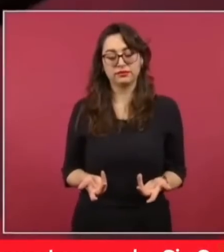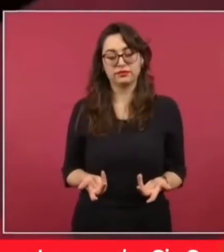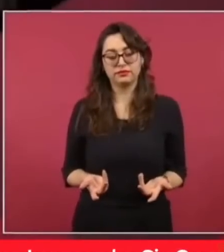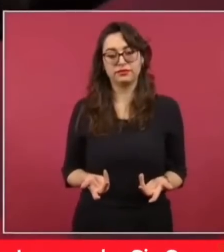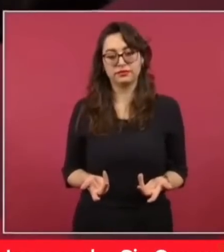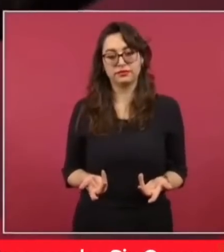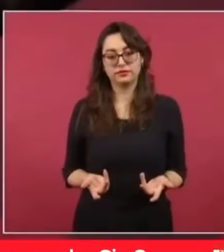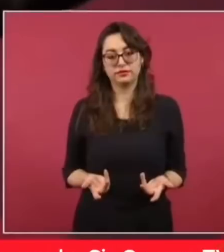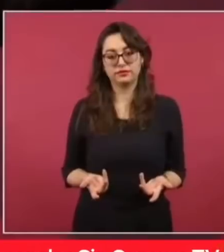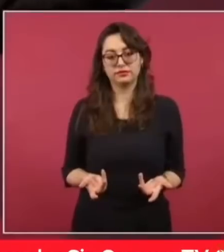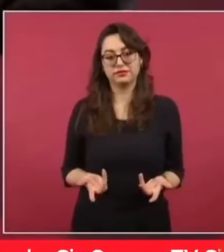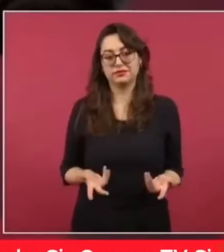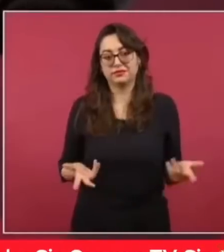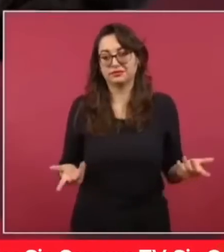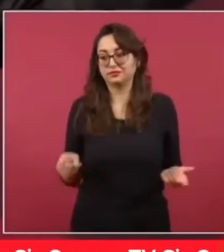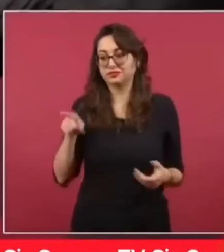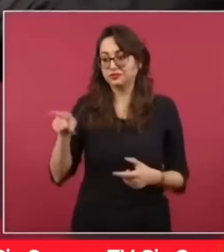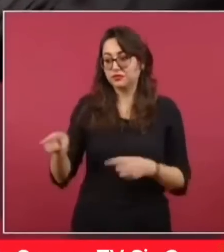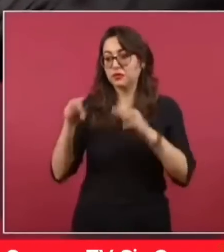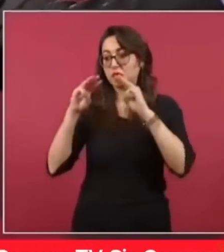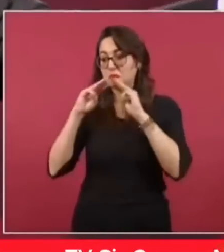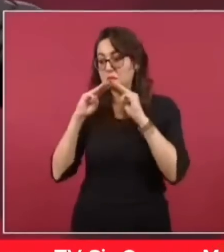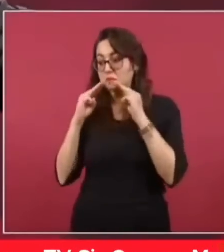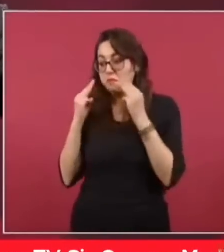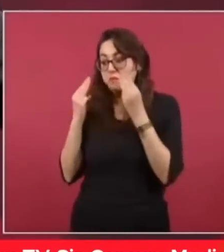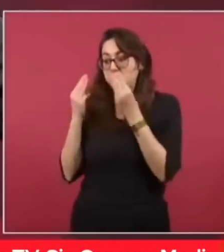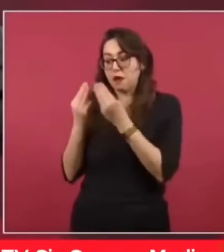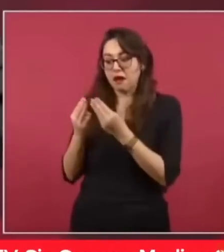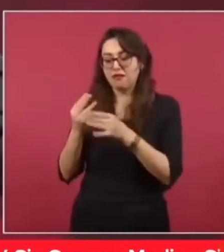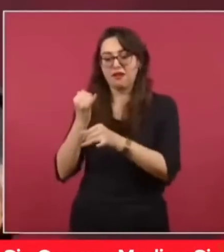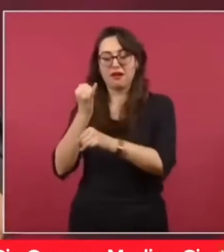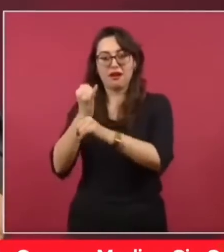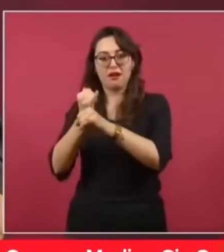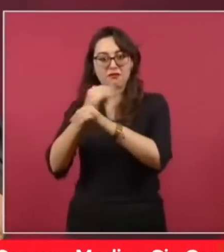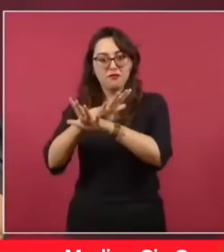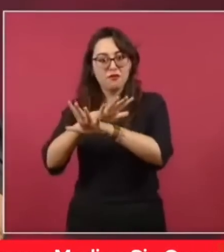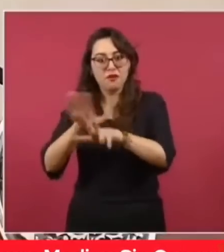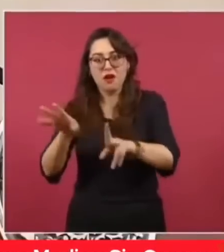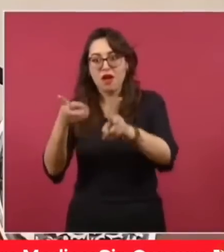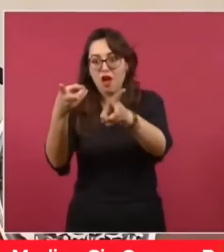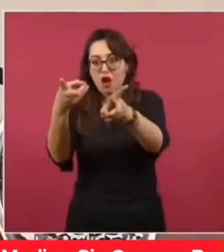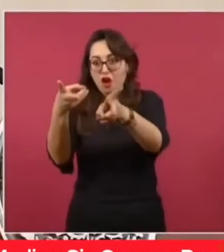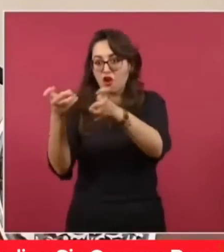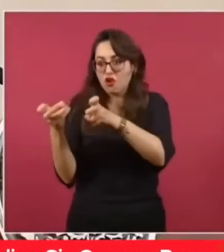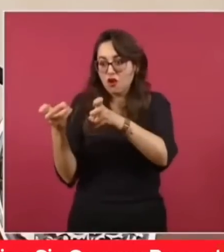de estos hackeos que llevan a cabo